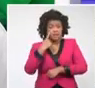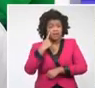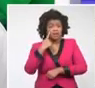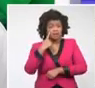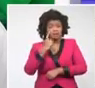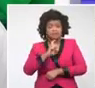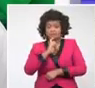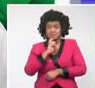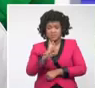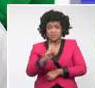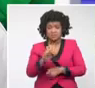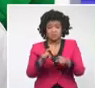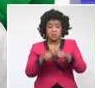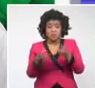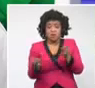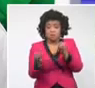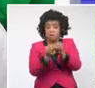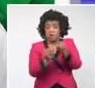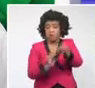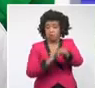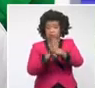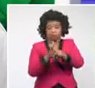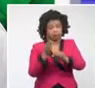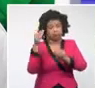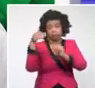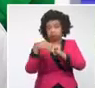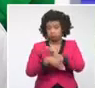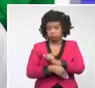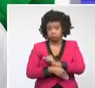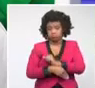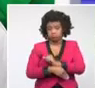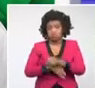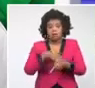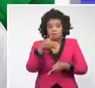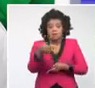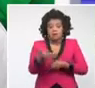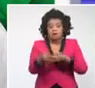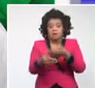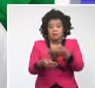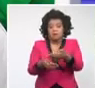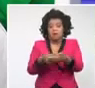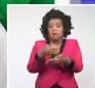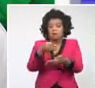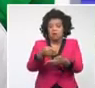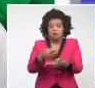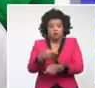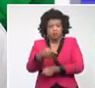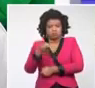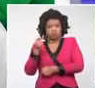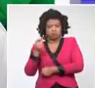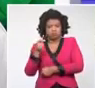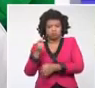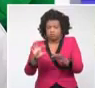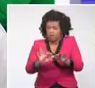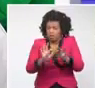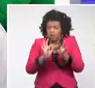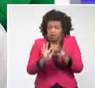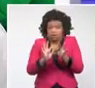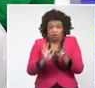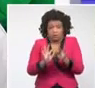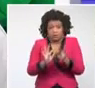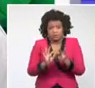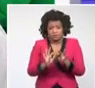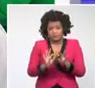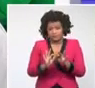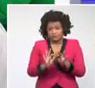de la COVID, que realmente tuvo una evolución muy rápida hacia la gravedad. De